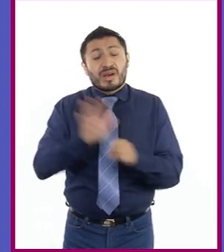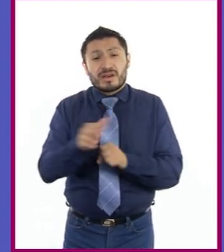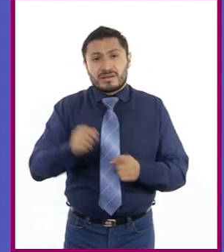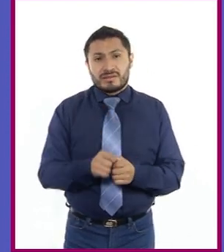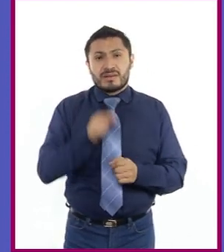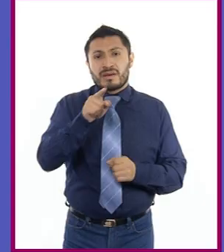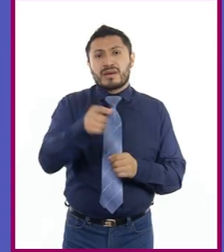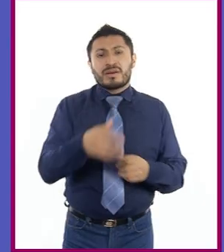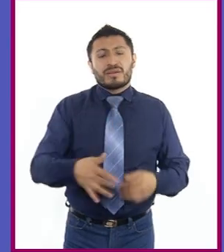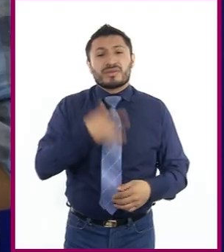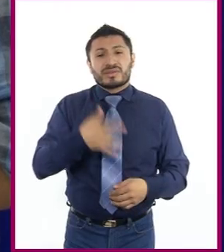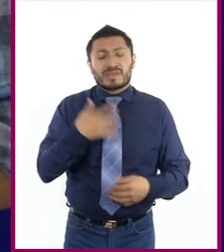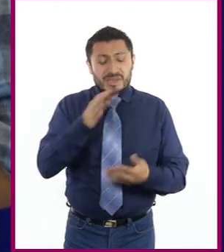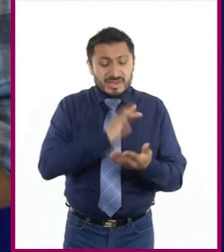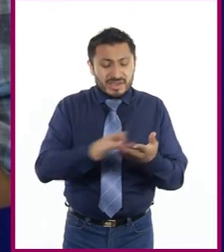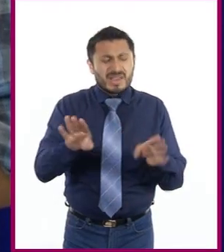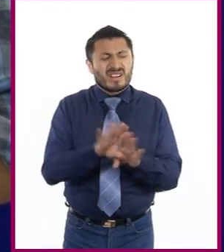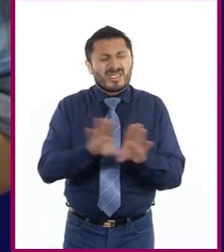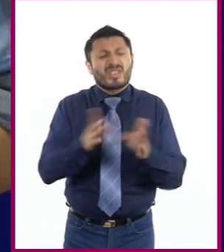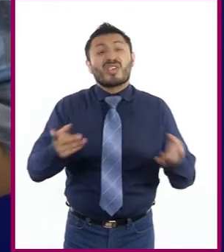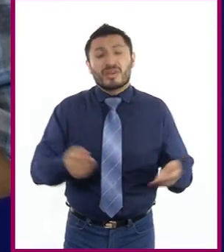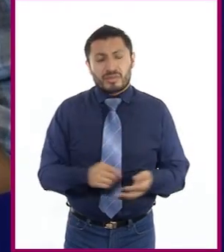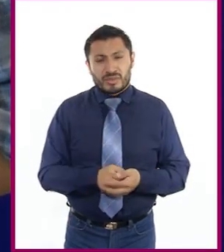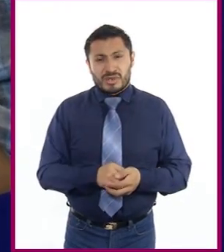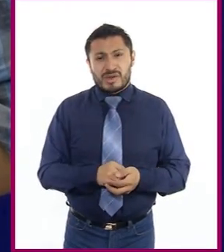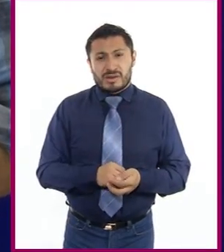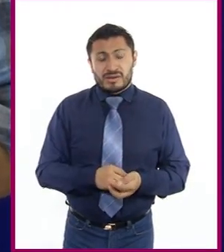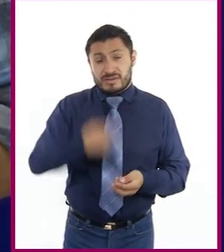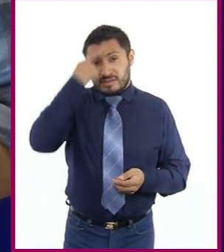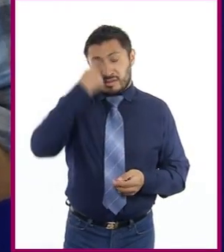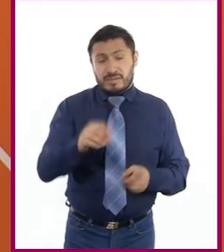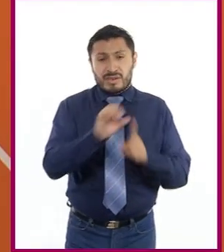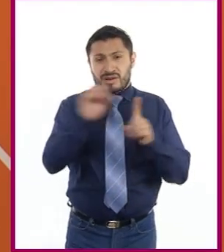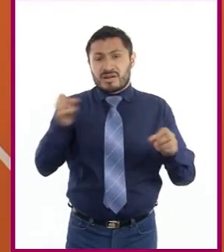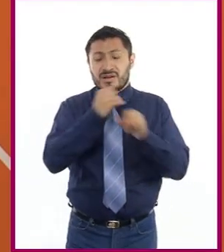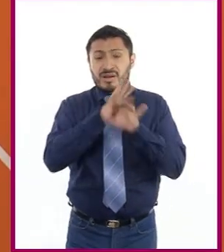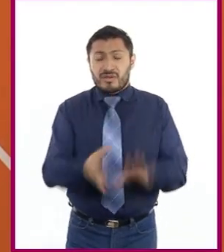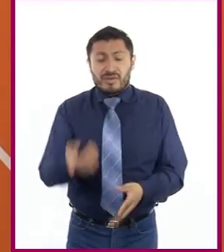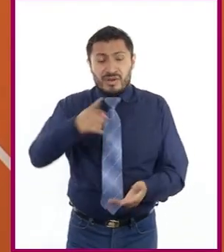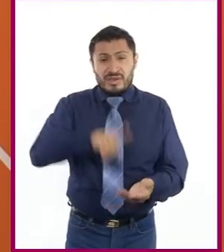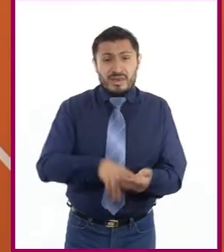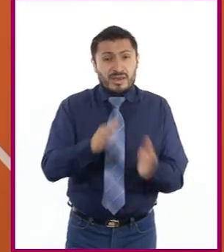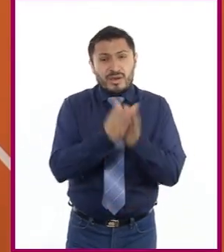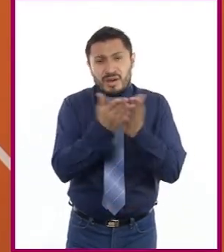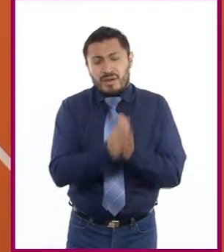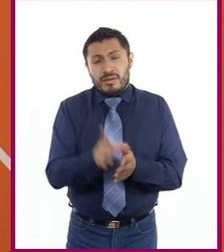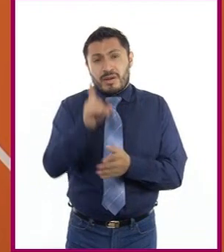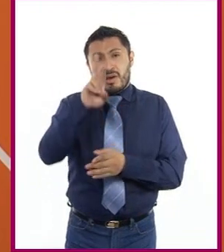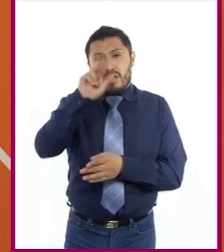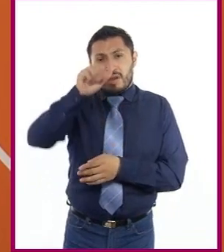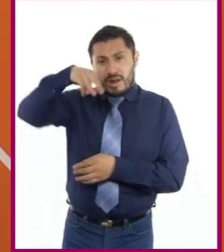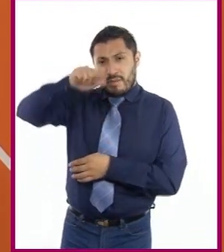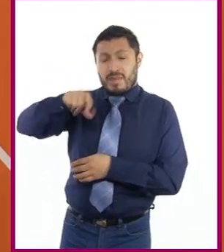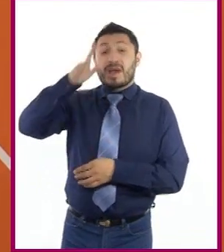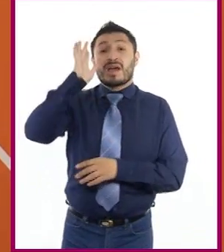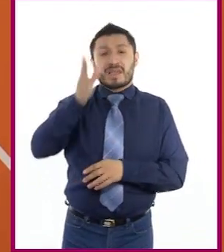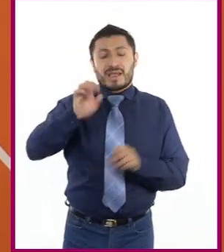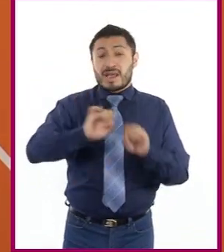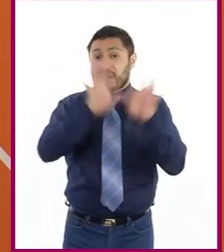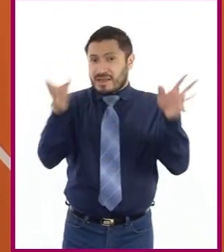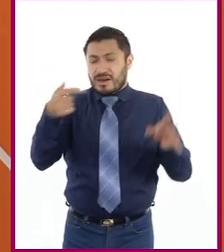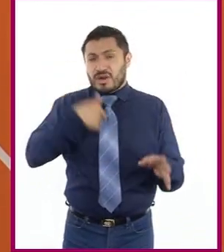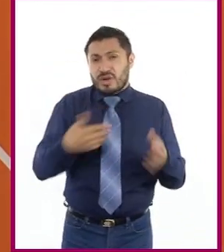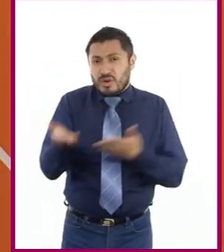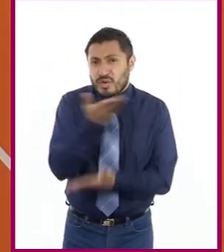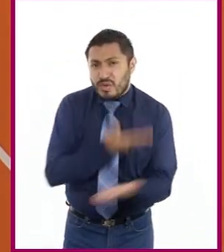lectura? Para que la sistematización de la información de una obra dramática sea más clara, te compartiré